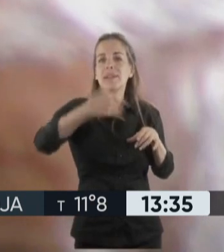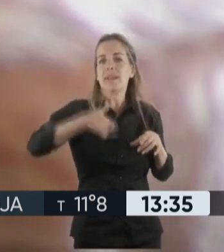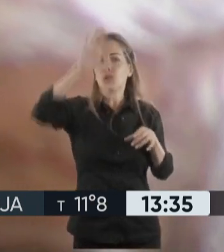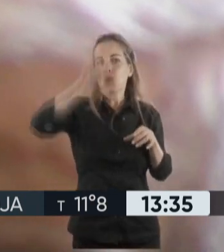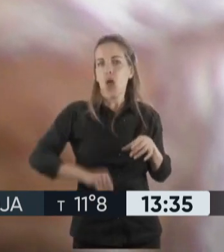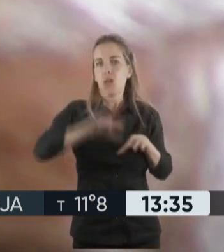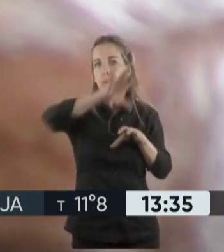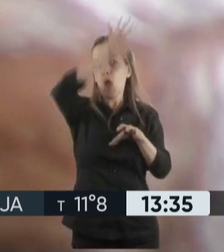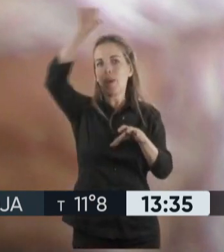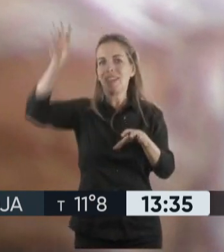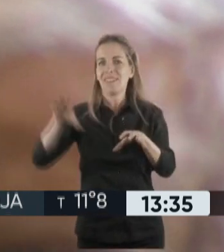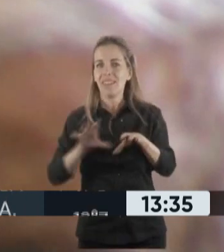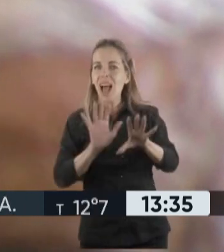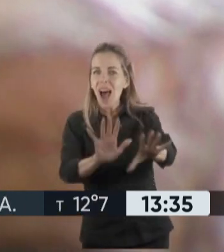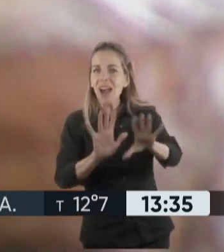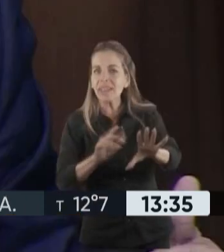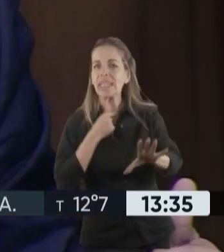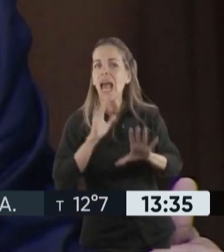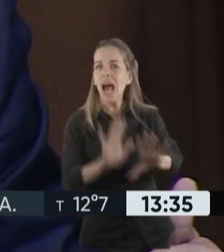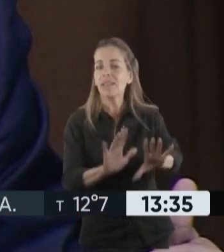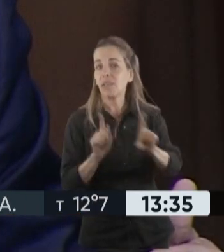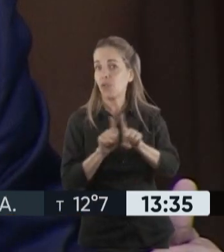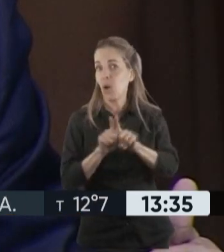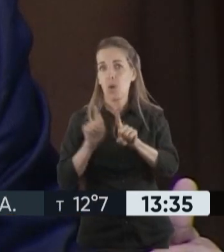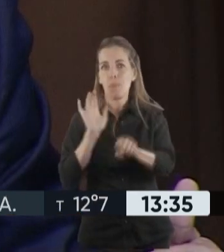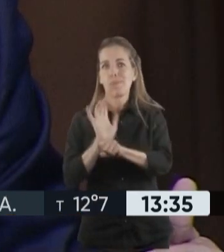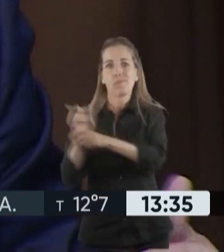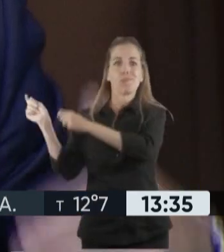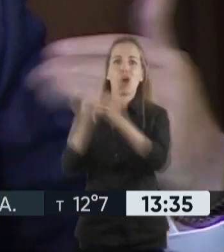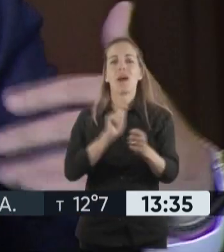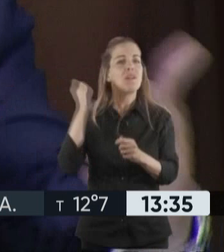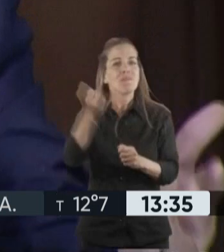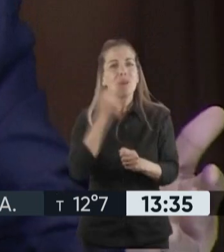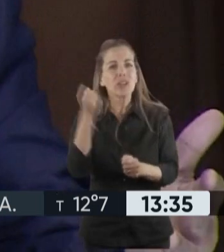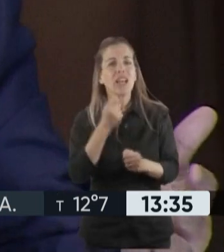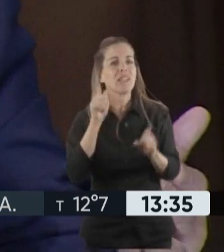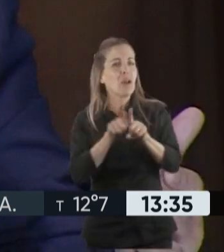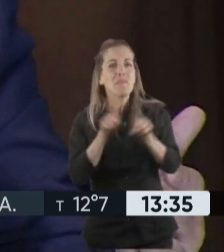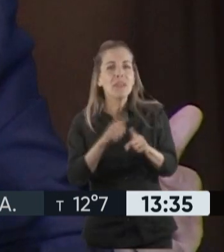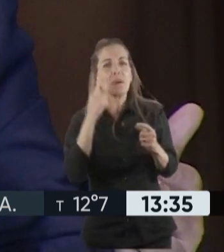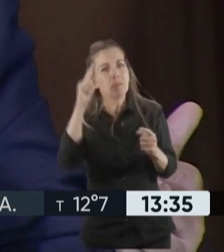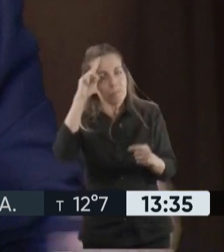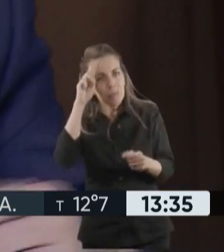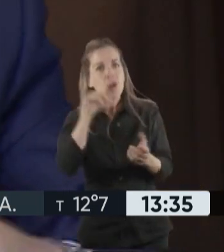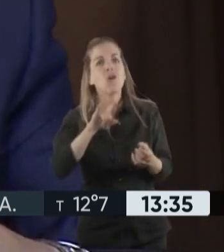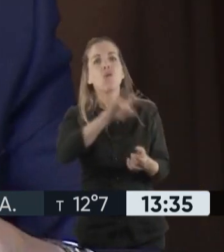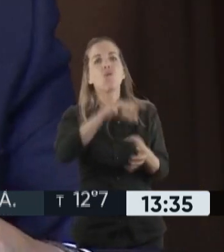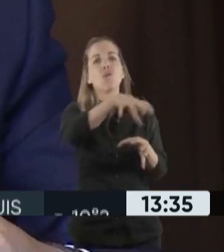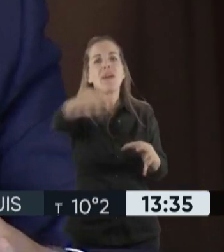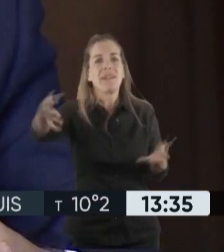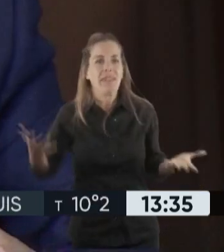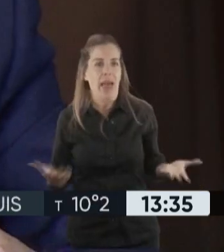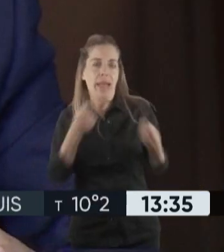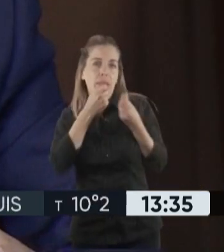país. Y eso es lo que sigo haciendo yo, dándole lugar a esas universidades. Un chico que vive en